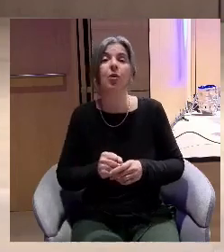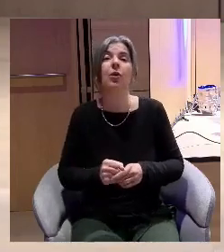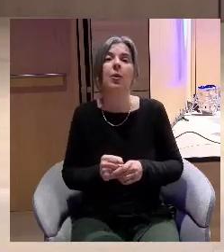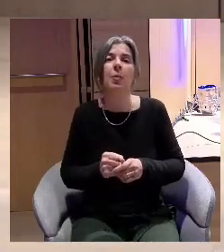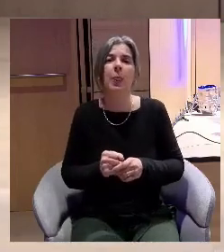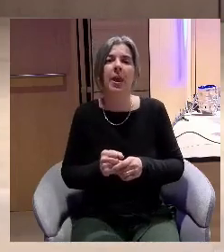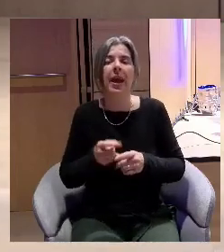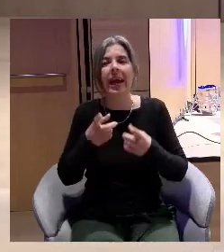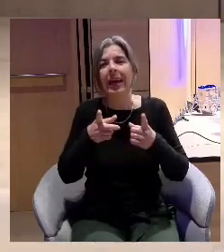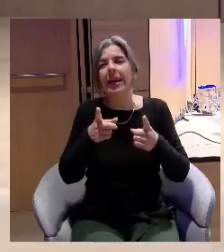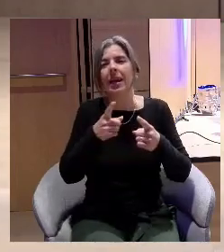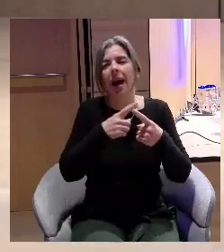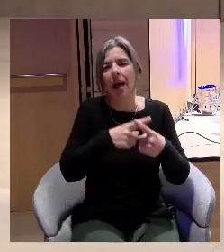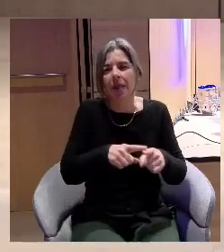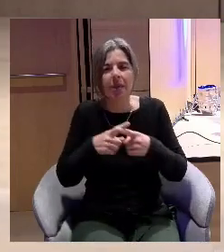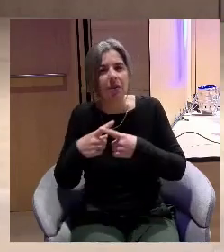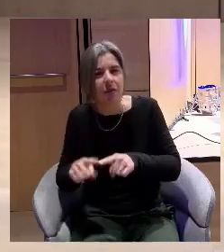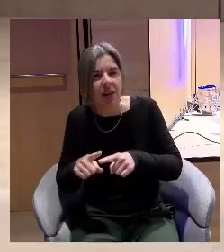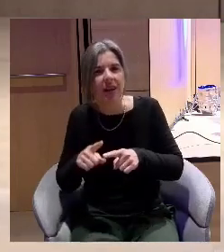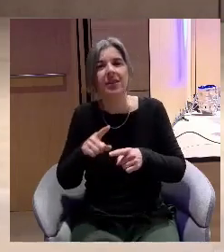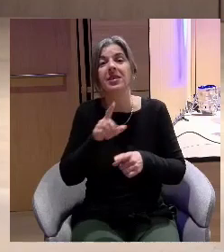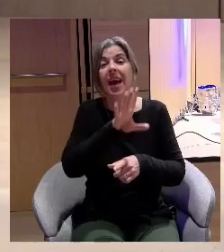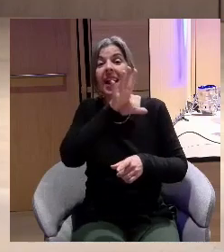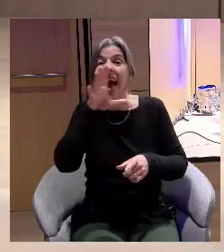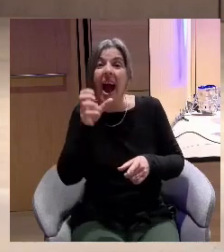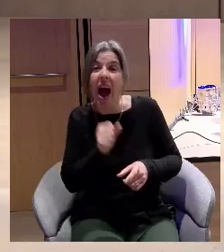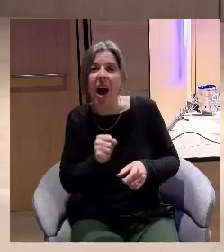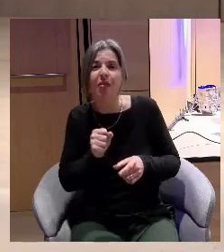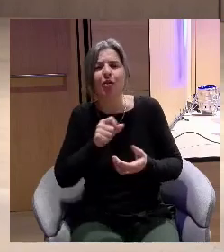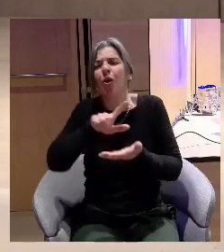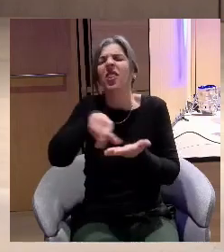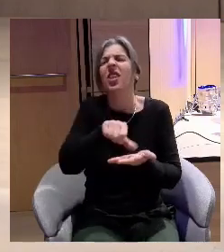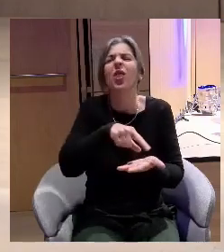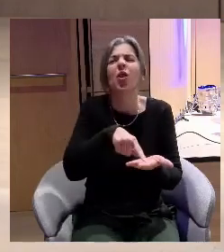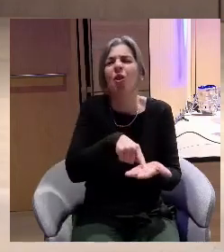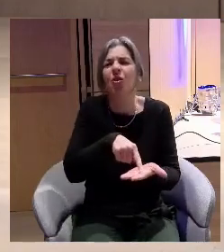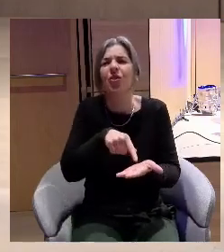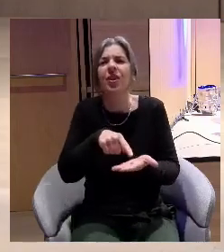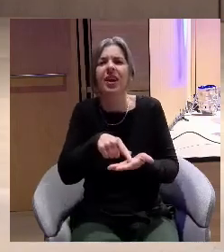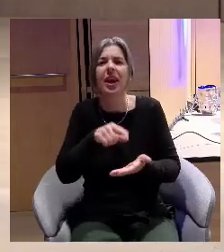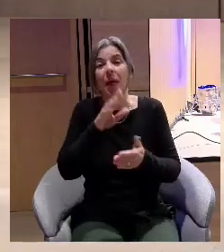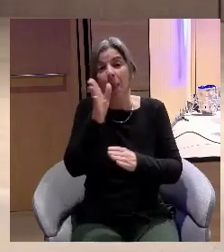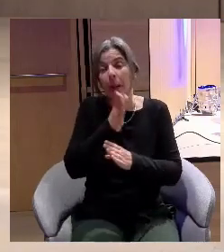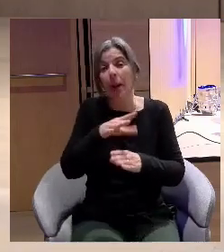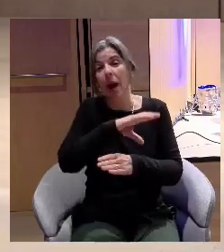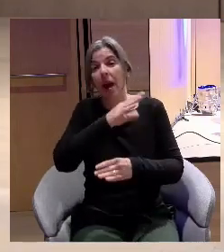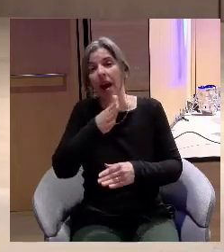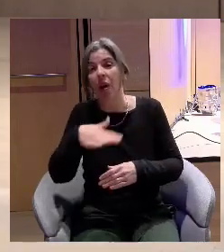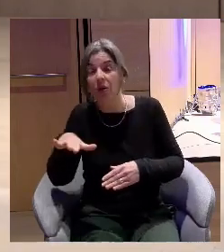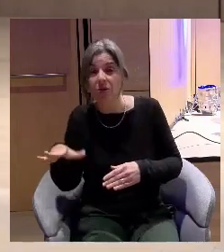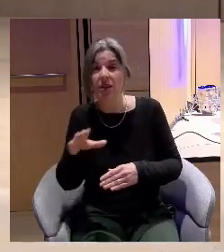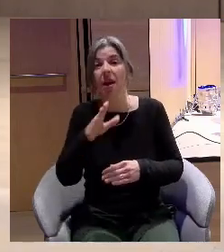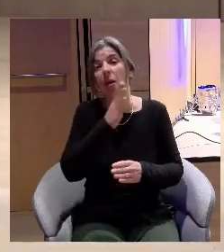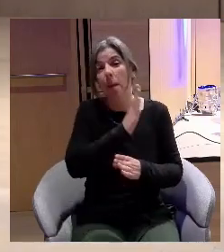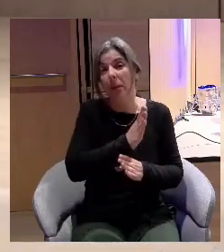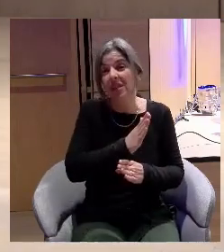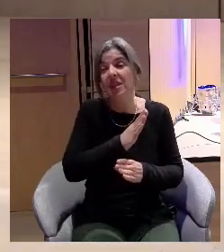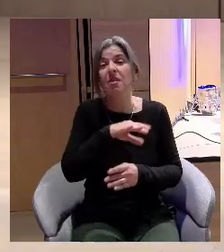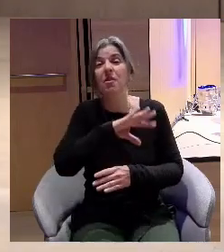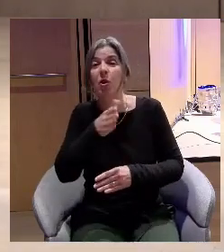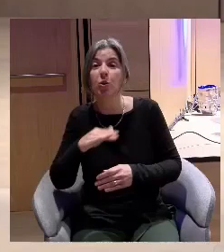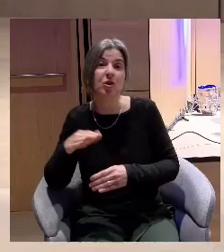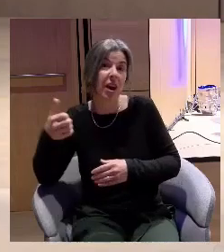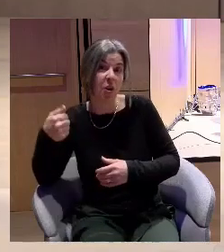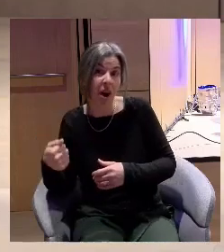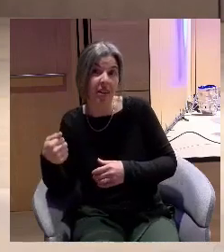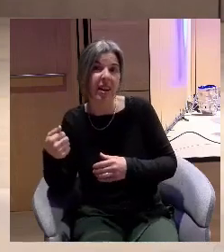el afro-caribe, el afro-pacífico. Y la pregunta que se me viene al aire es, ¿y dónde queda el afro-migrante? ¿Cómo se mezcla en